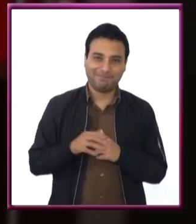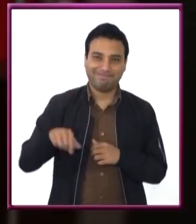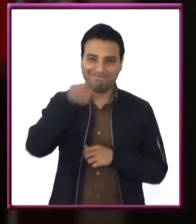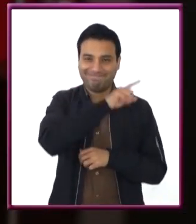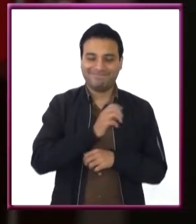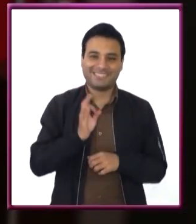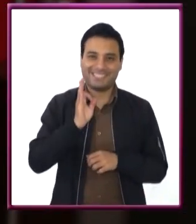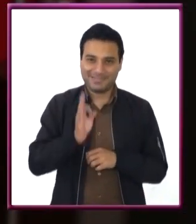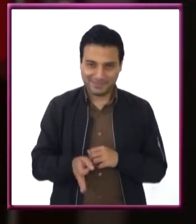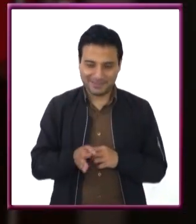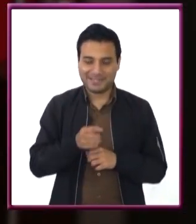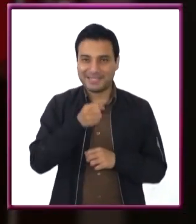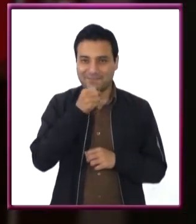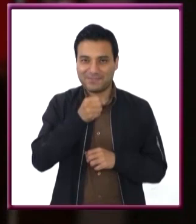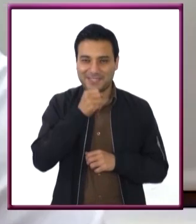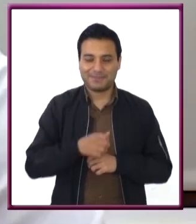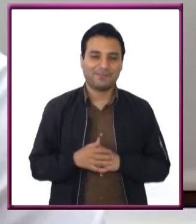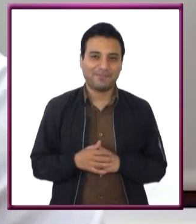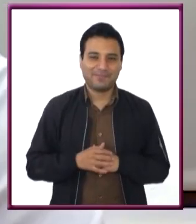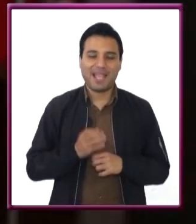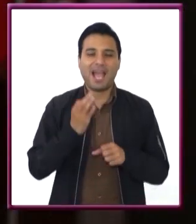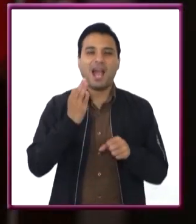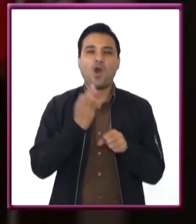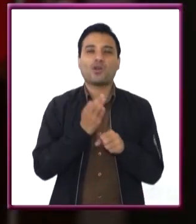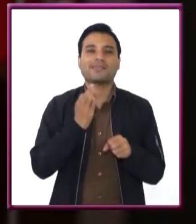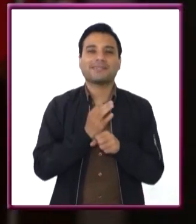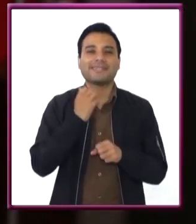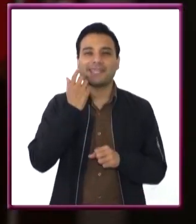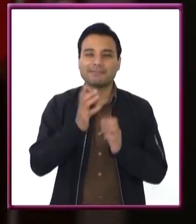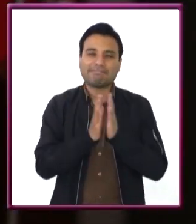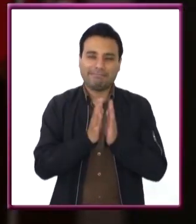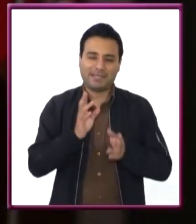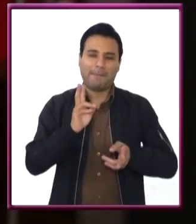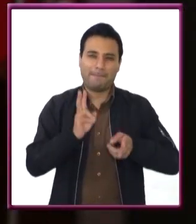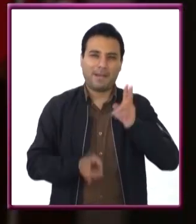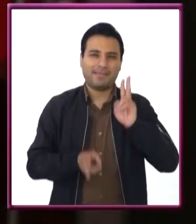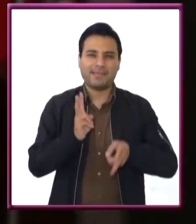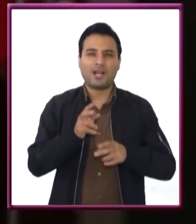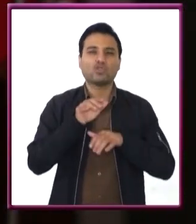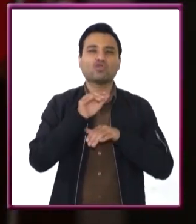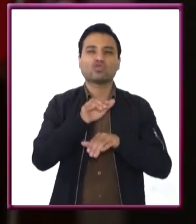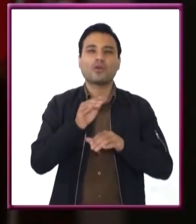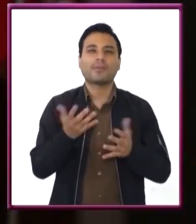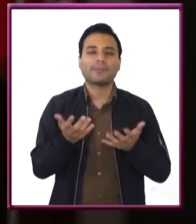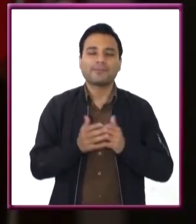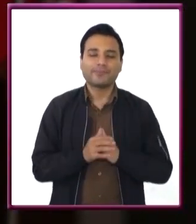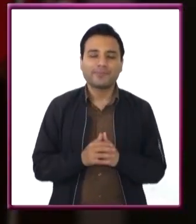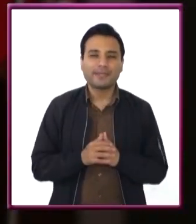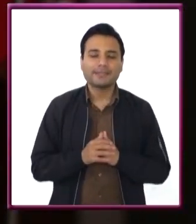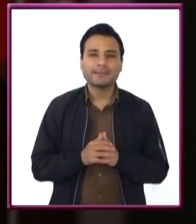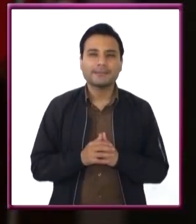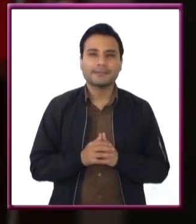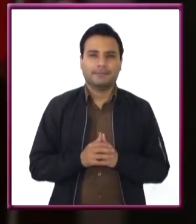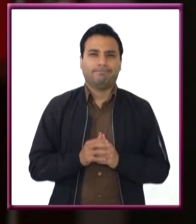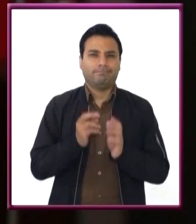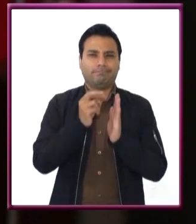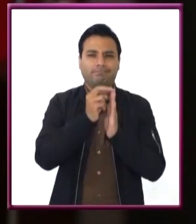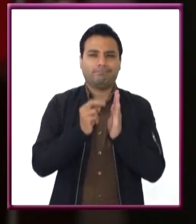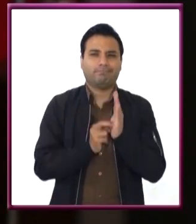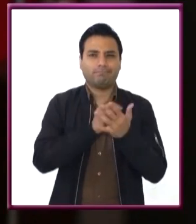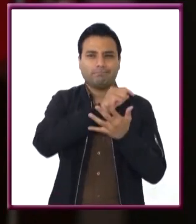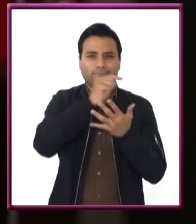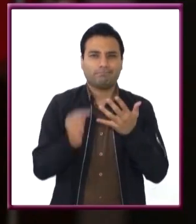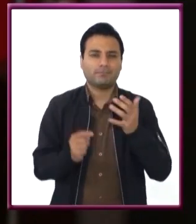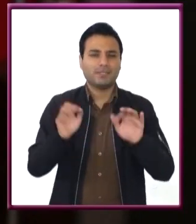por aceptar la invitación a la entrevista. El día de hoy nos gustaría que pudieras platicarnos cuáles son los principios de